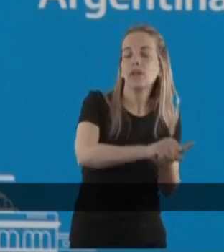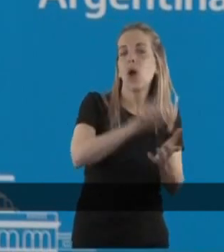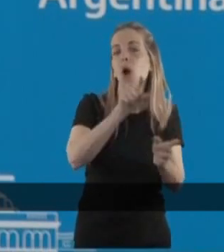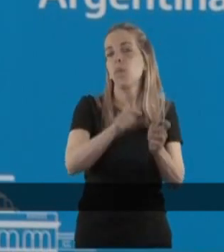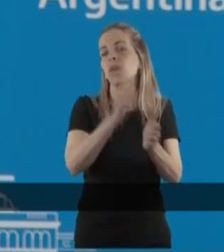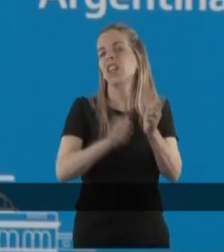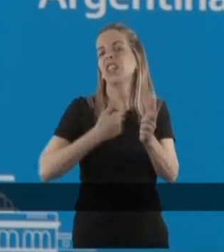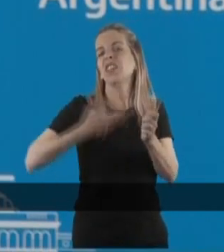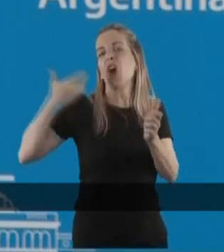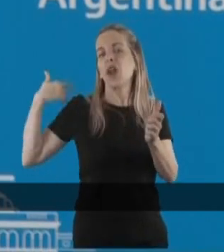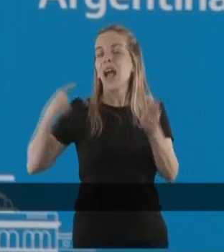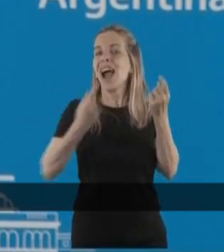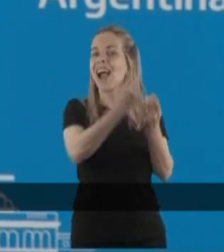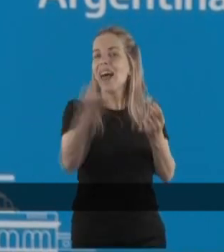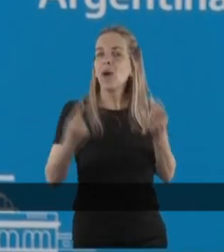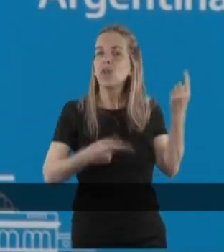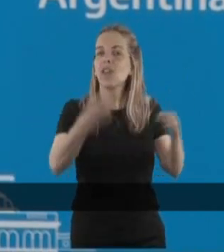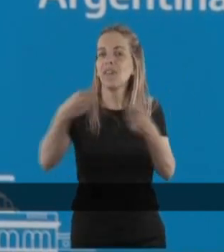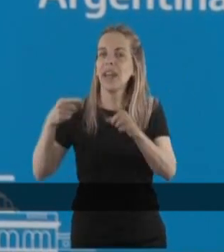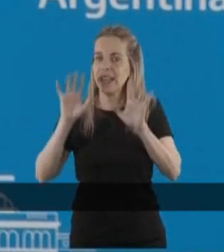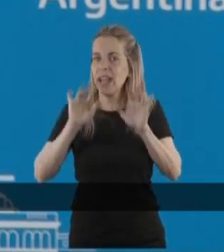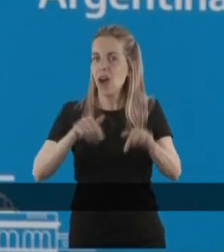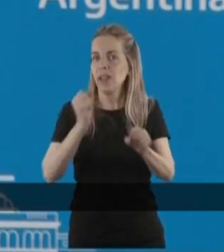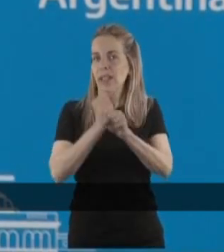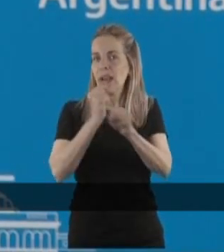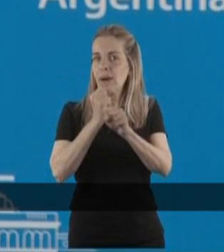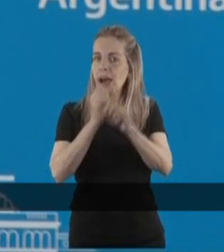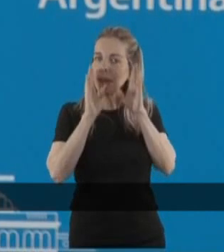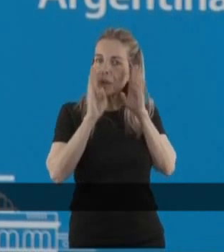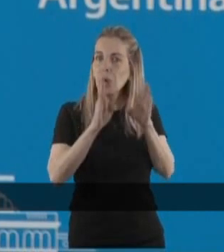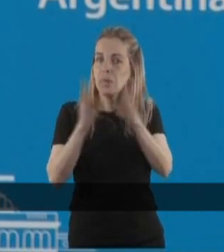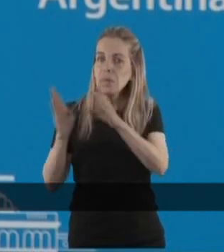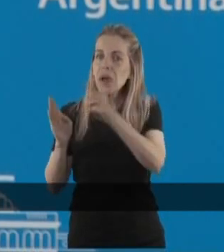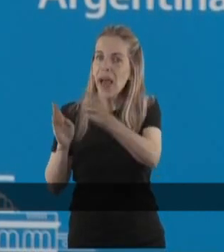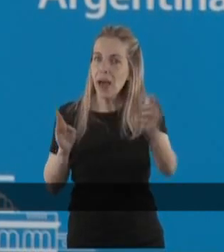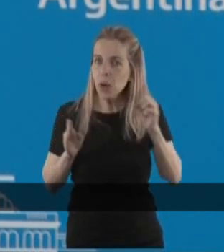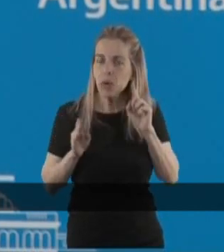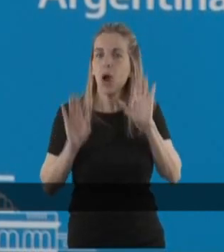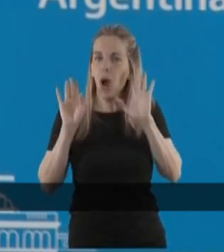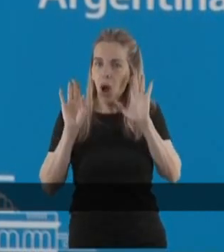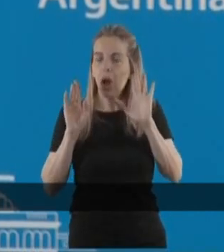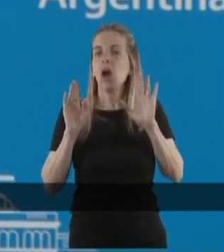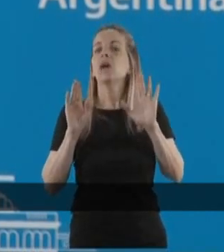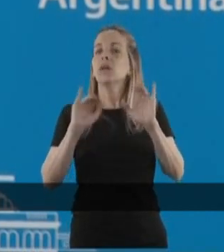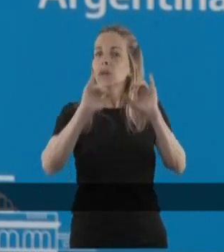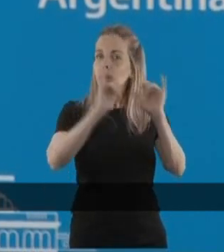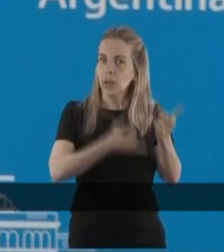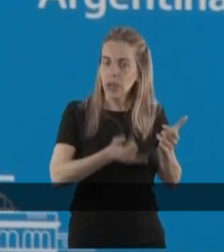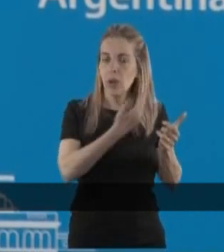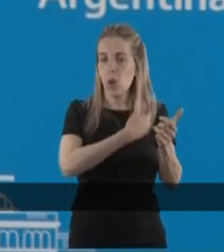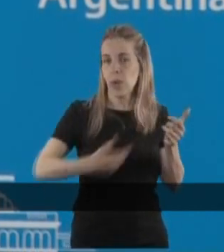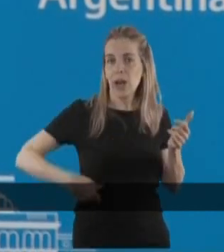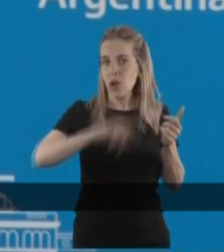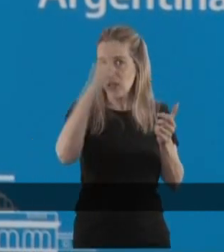ancestrales. Cada caso es diferente, se va a trabajar, se está trabajando sobre todos los casos, está interviniendo, por supuesto, el Instituto y el Gobierno Nacional en lo que